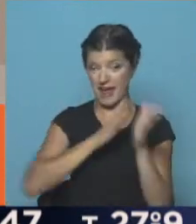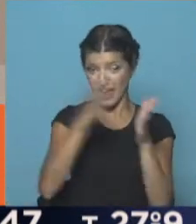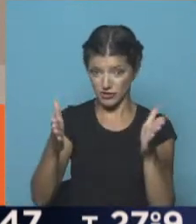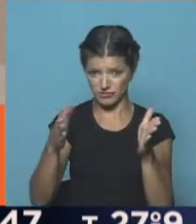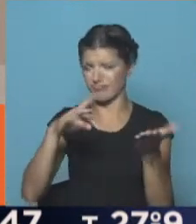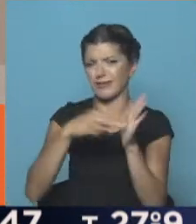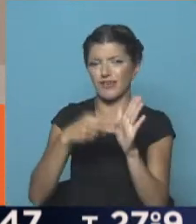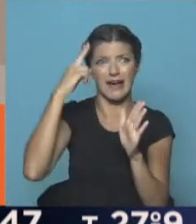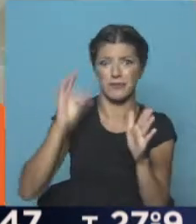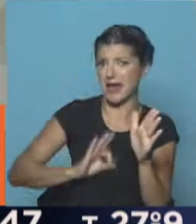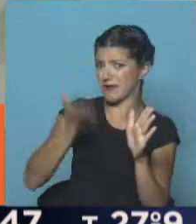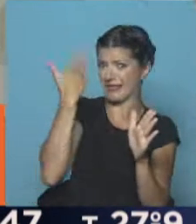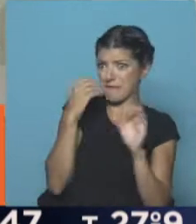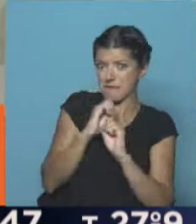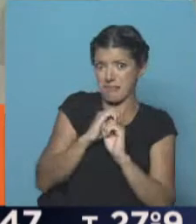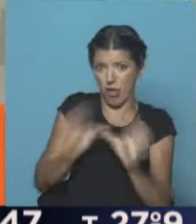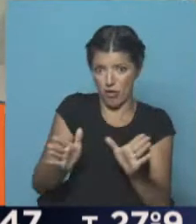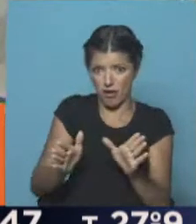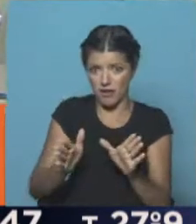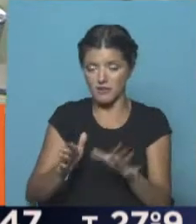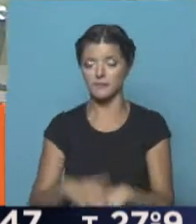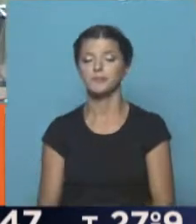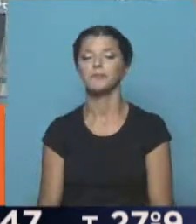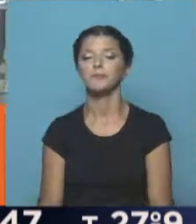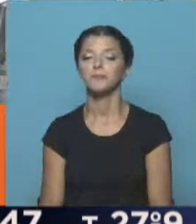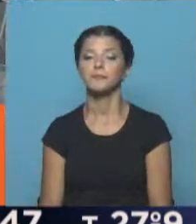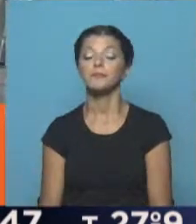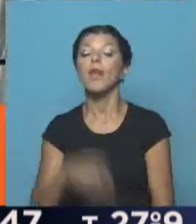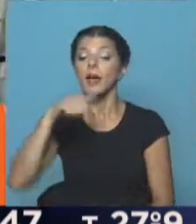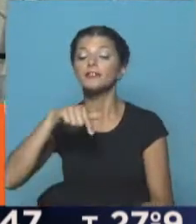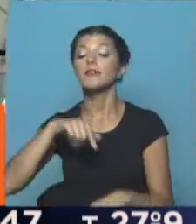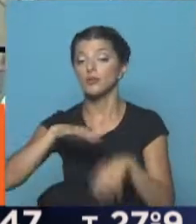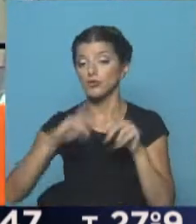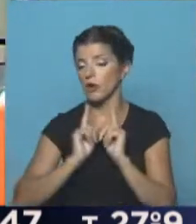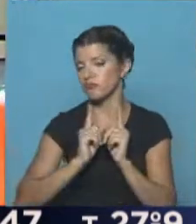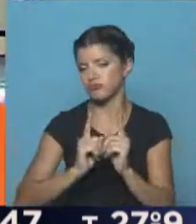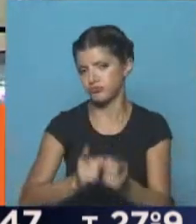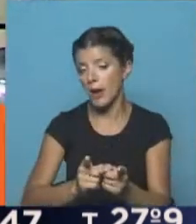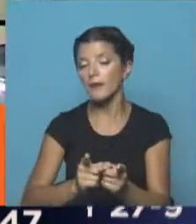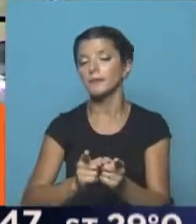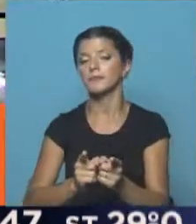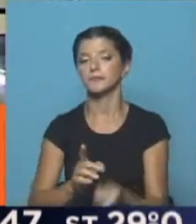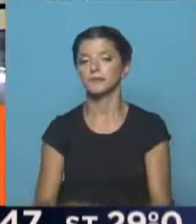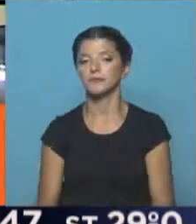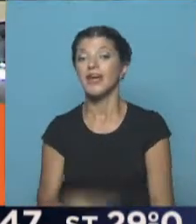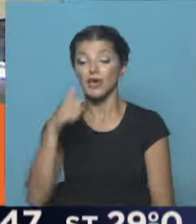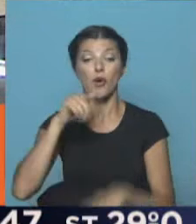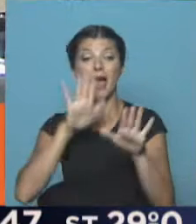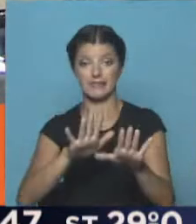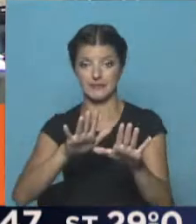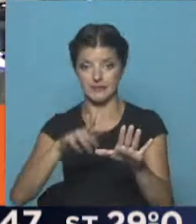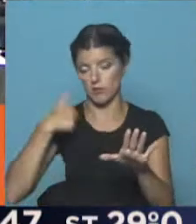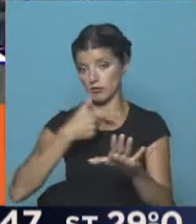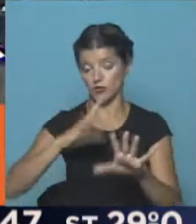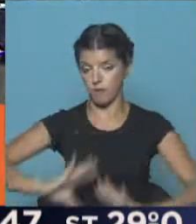quiere este un fenómeno que se que se va repitiendo y bueno en el caso de rumanía tuvo esta eclosión que tampoco